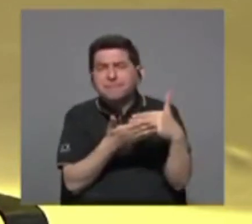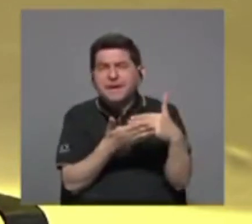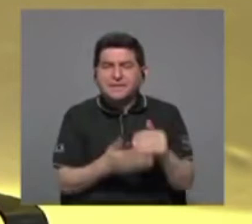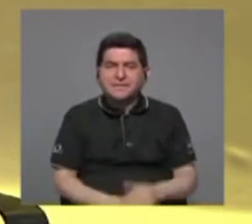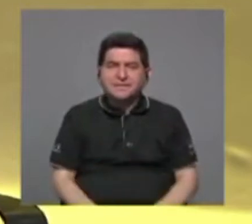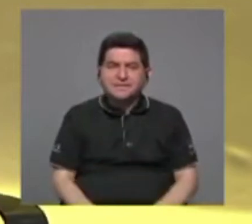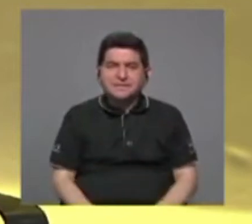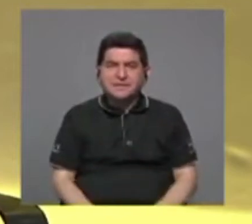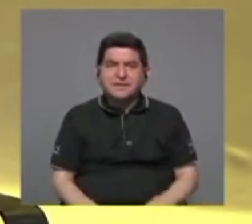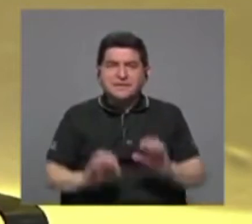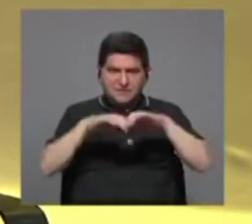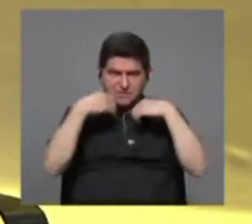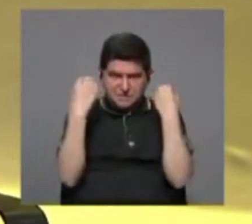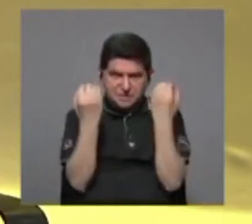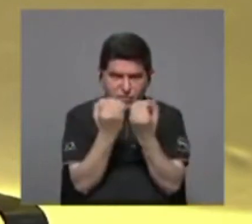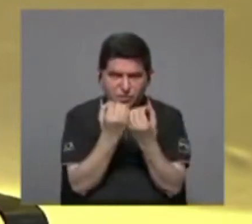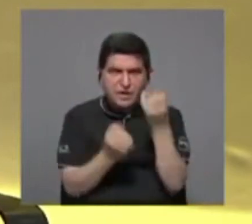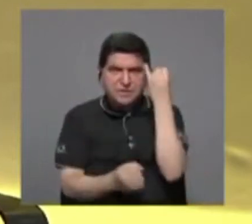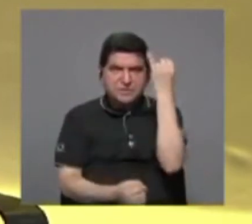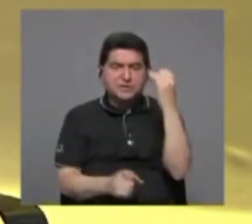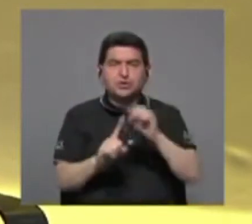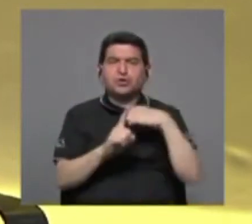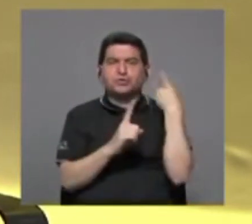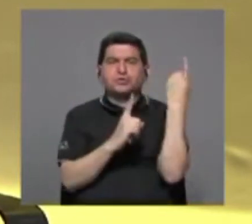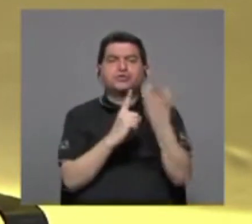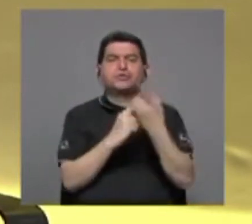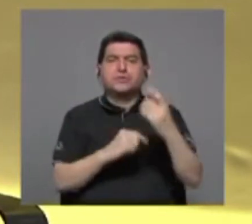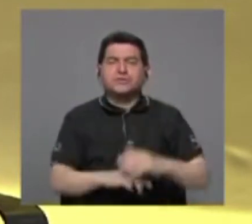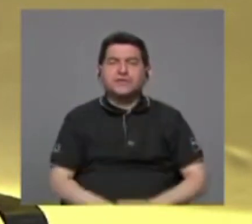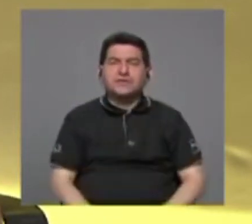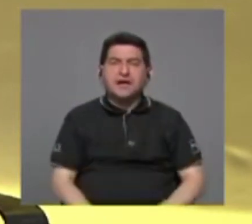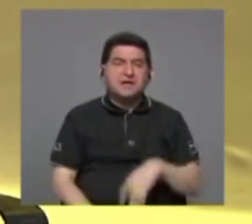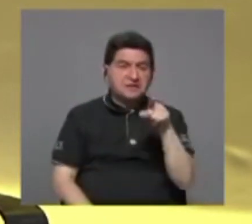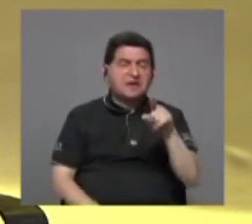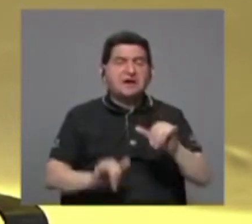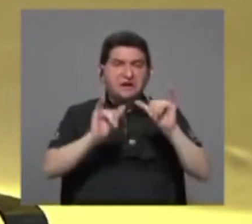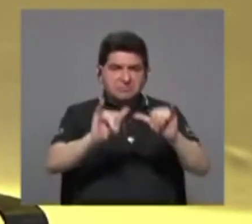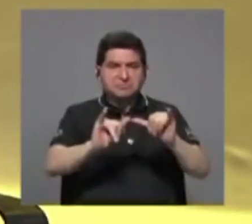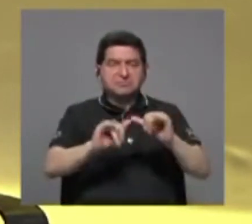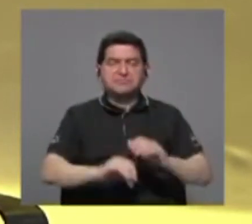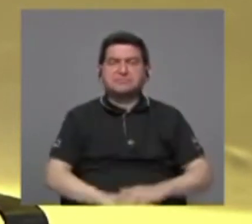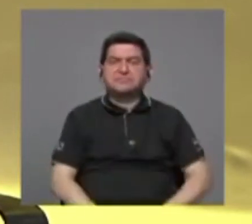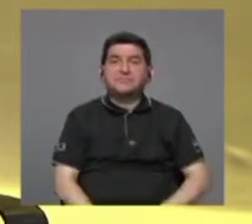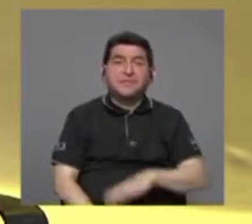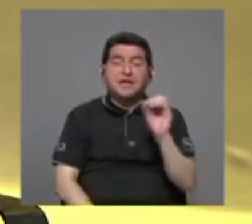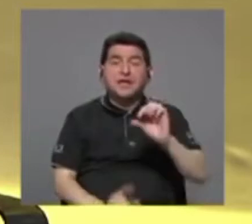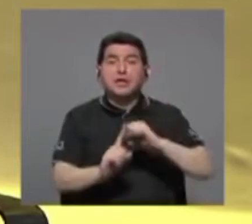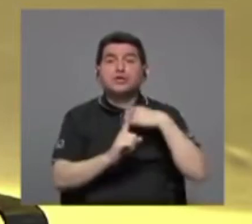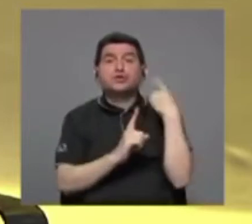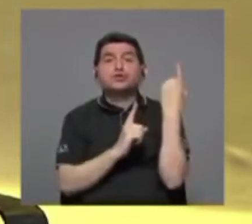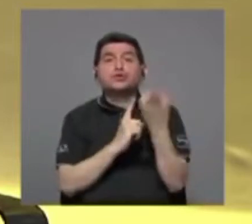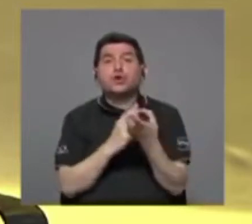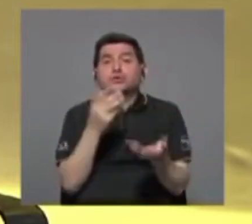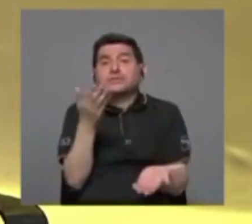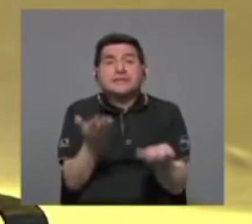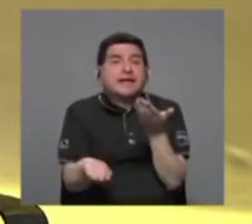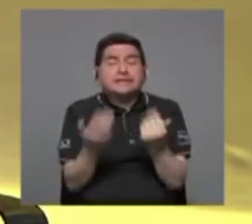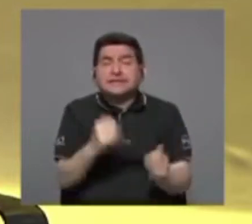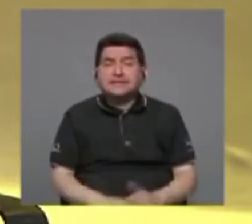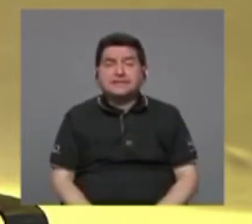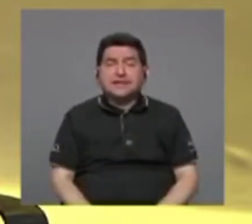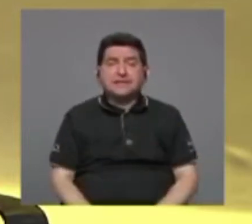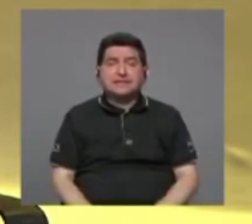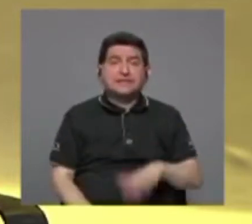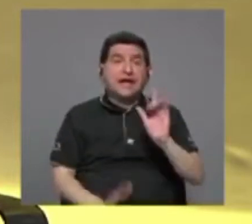recurso de organización de las ideas de una sociedad están ahí, y hay sociedades que cada